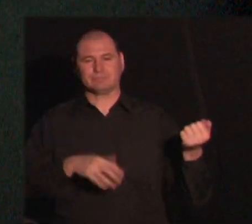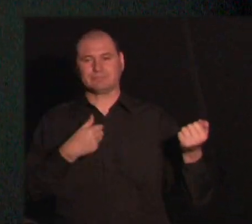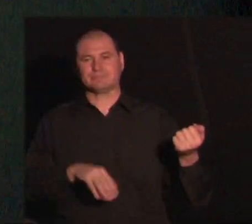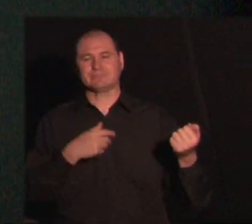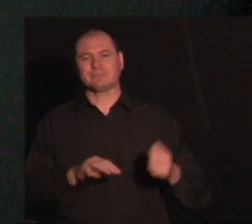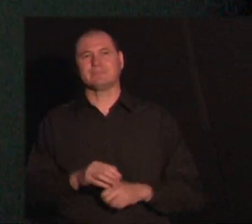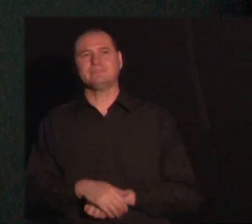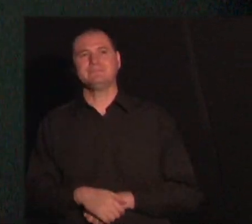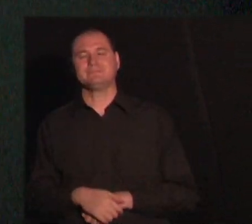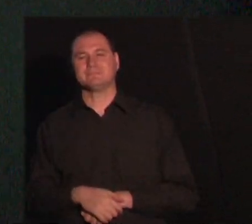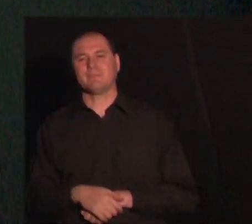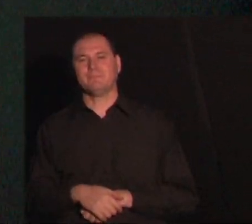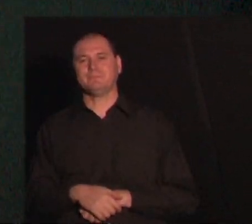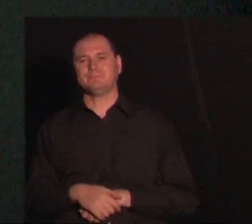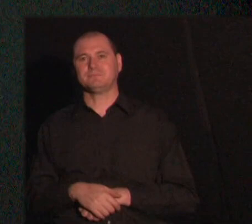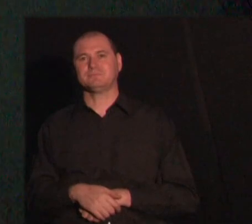estaba súper desafinada. Y,